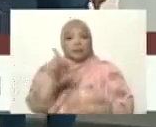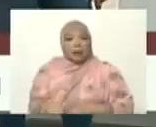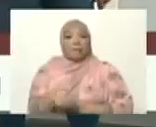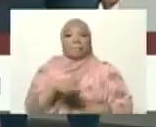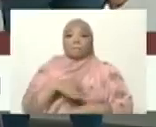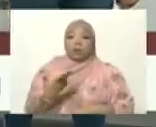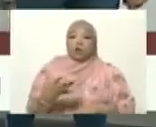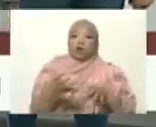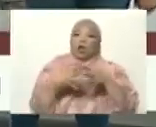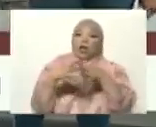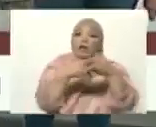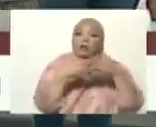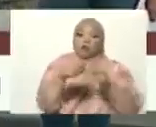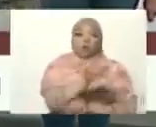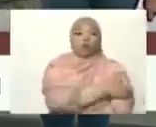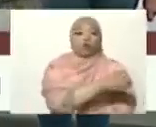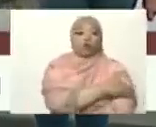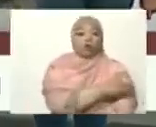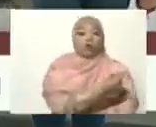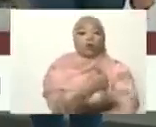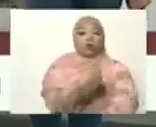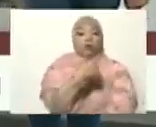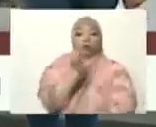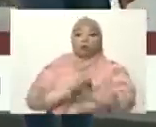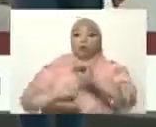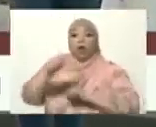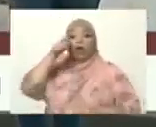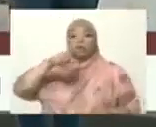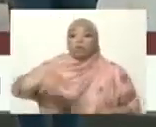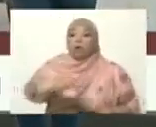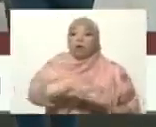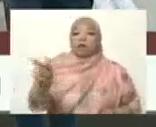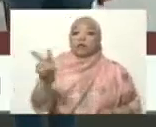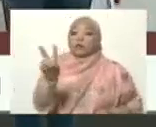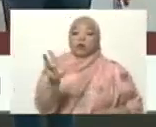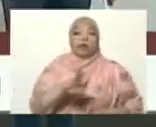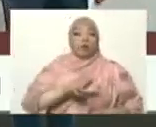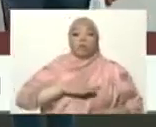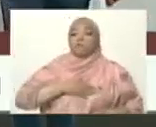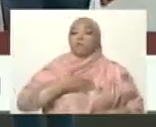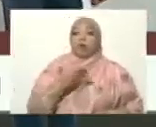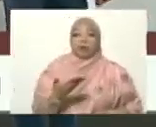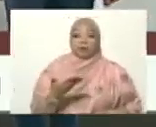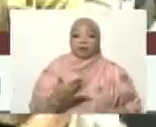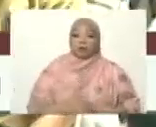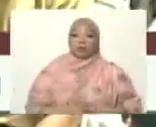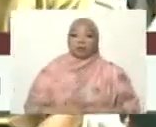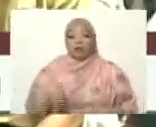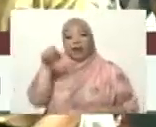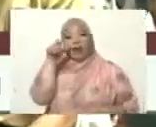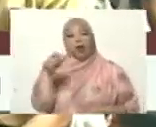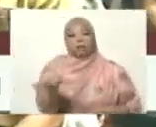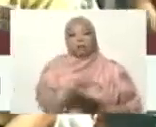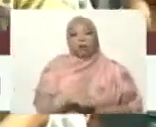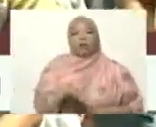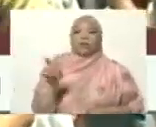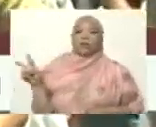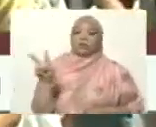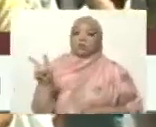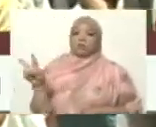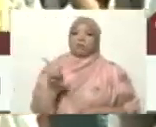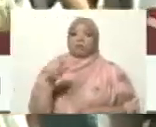pedido por los extremistas, sí, pero ¿han podido con el pueblo de Venezuela? No, ni podrán. El pueblo venezolano